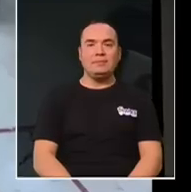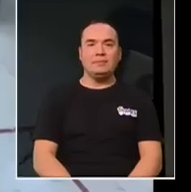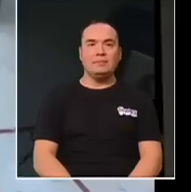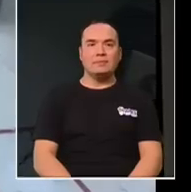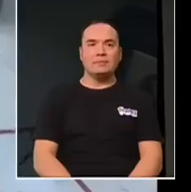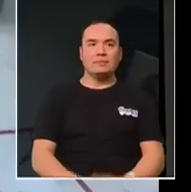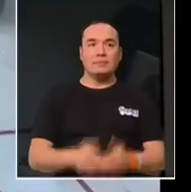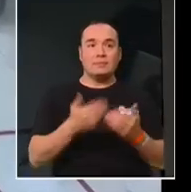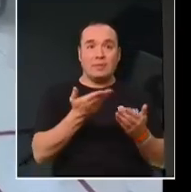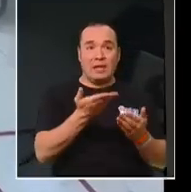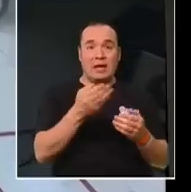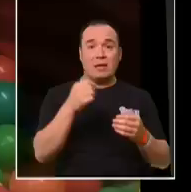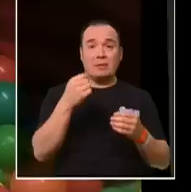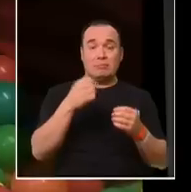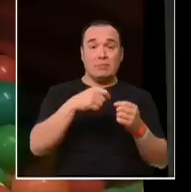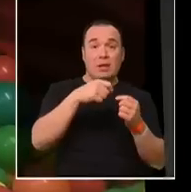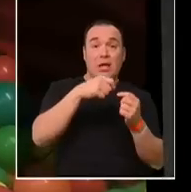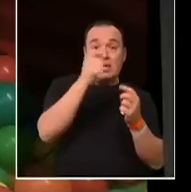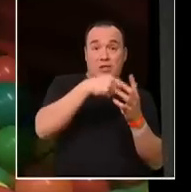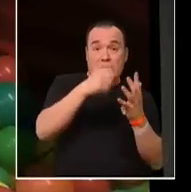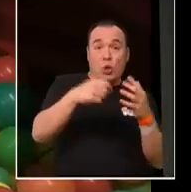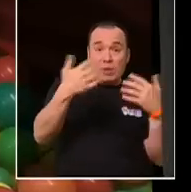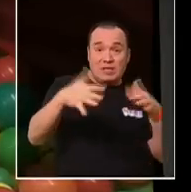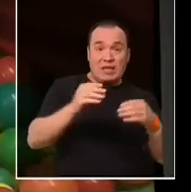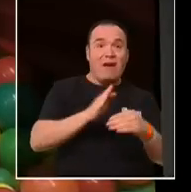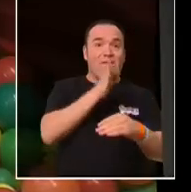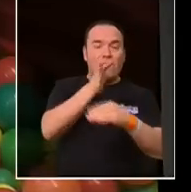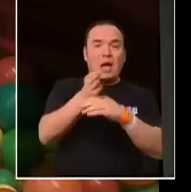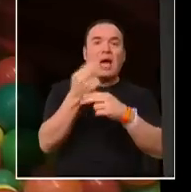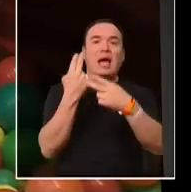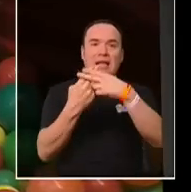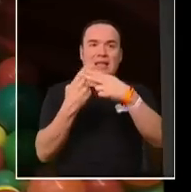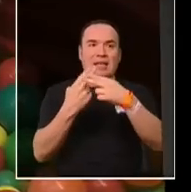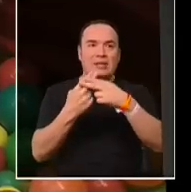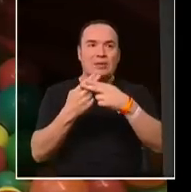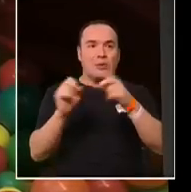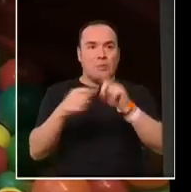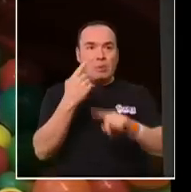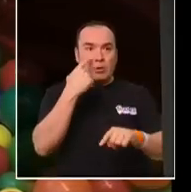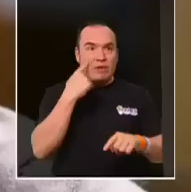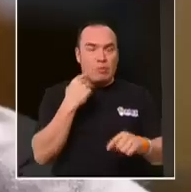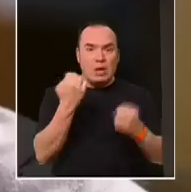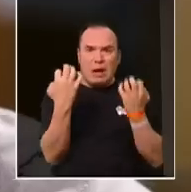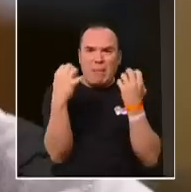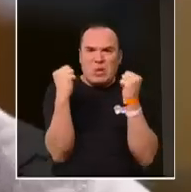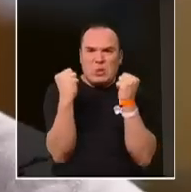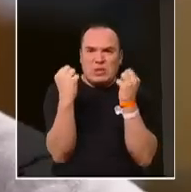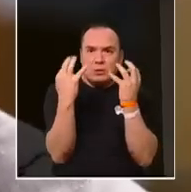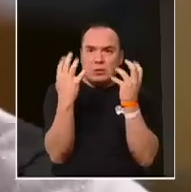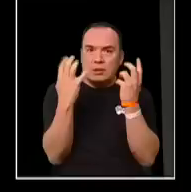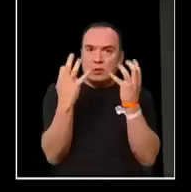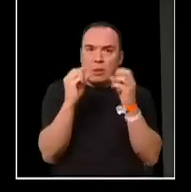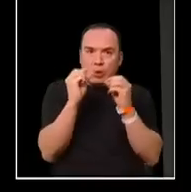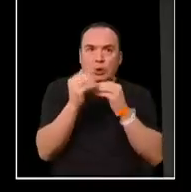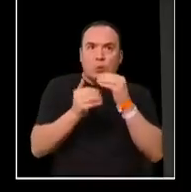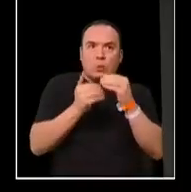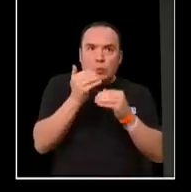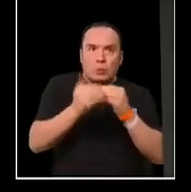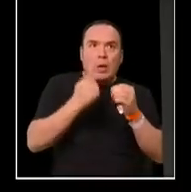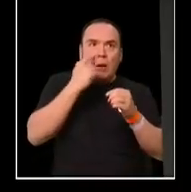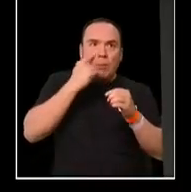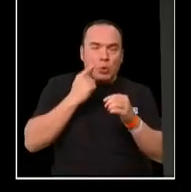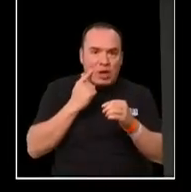La José entró a los 5 meses a Teletón. Fue bonito porque lo primero que vimos, así al corto plazo, soltó las manos. Y de a poquito se empezó a lanzar, pues.